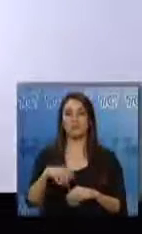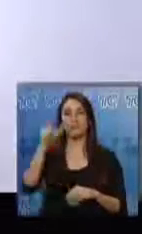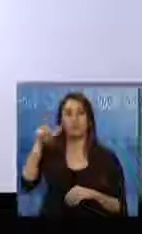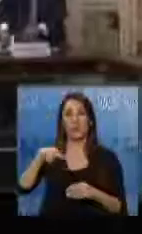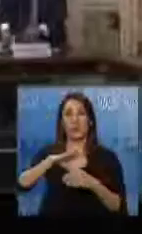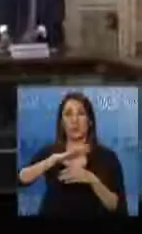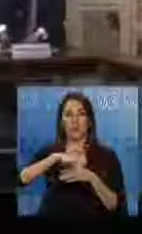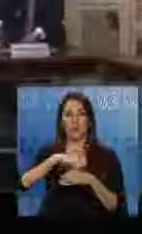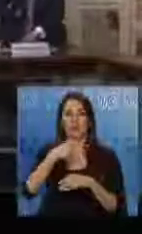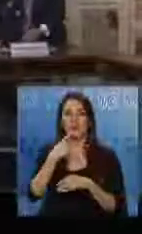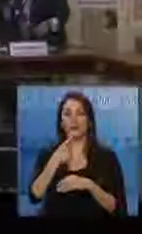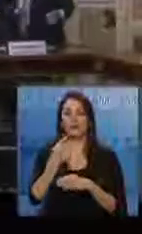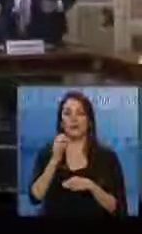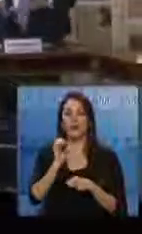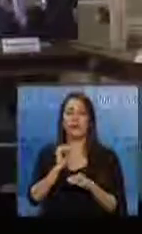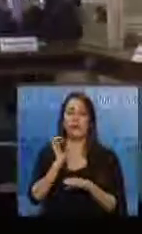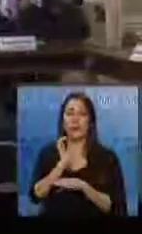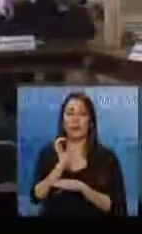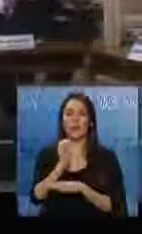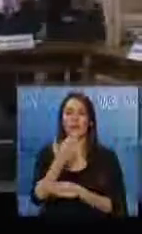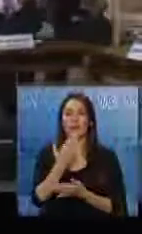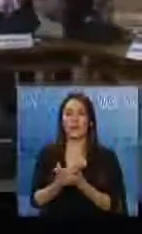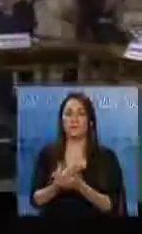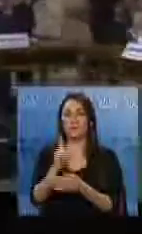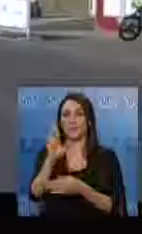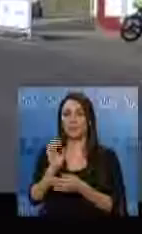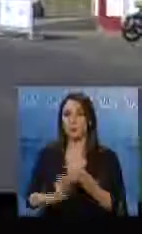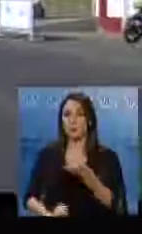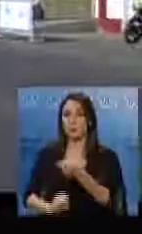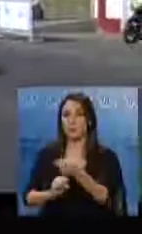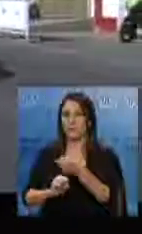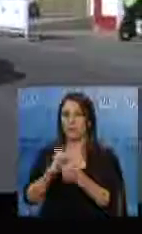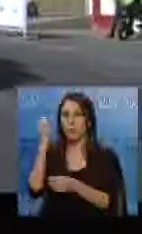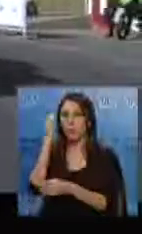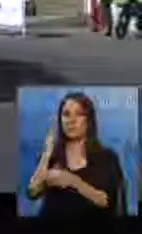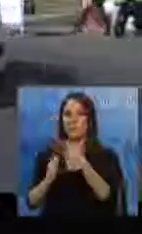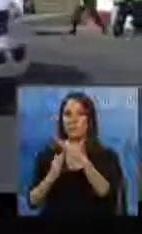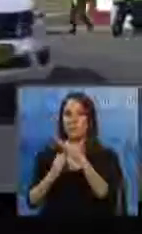ratificó el apoyo del Ecuador al proceso de paz en este país. Javier Montalvo, TC Televisión.